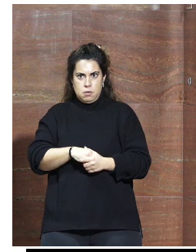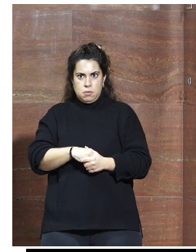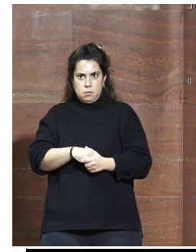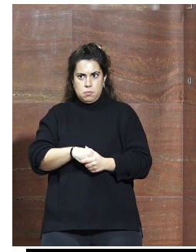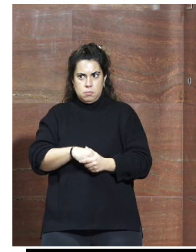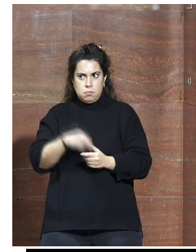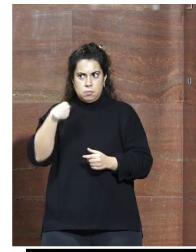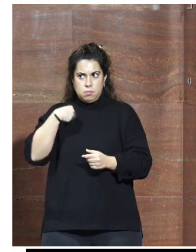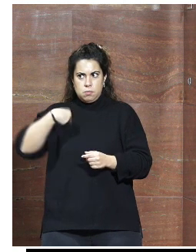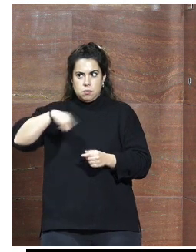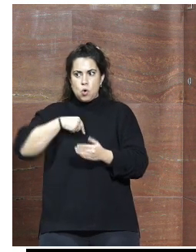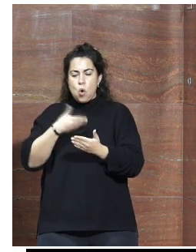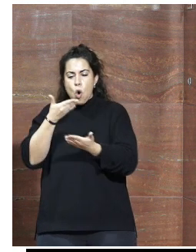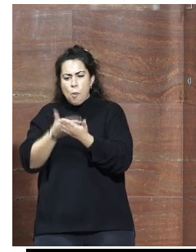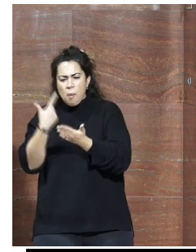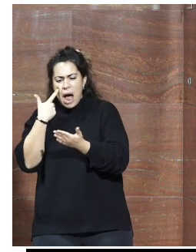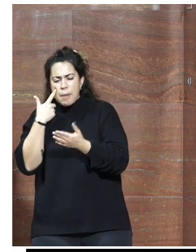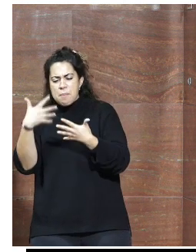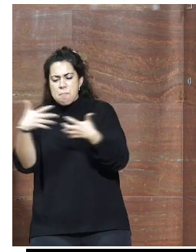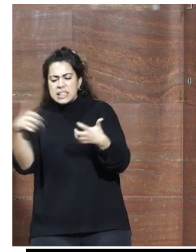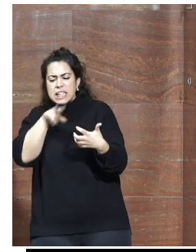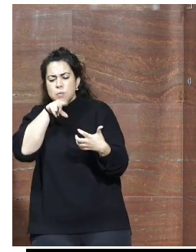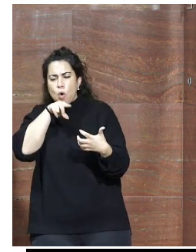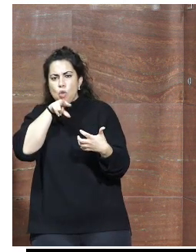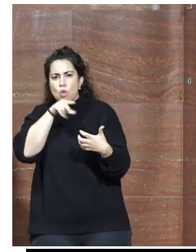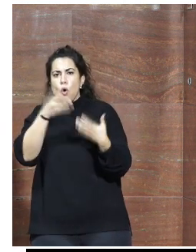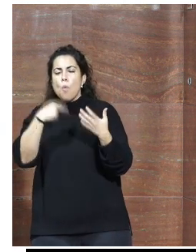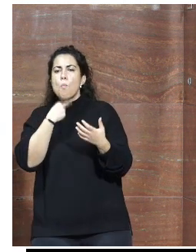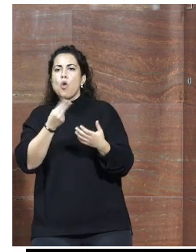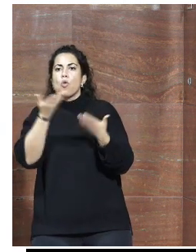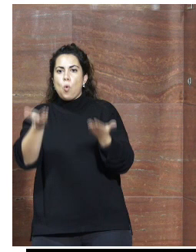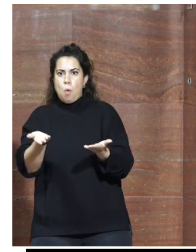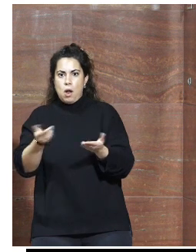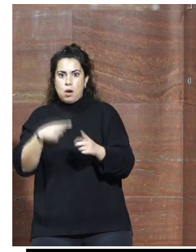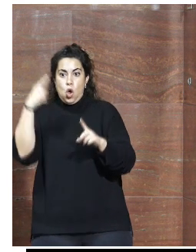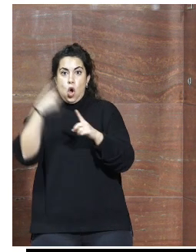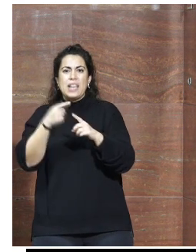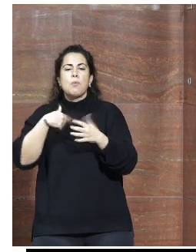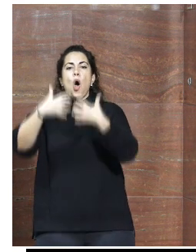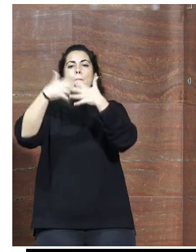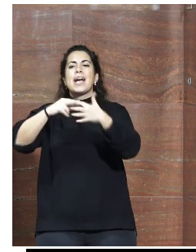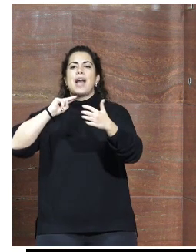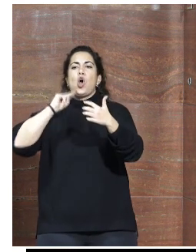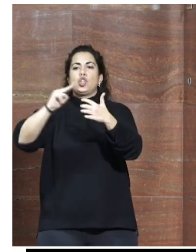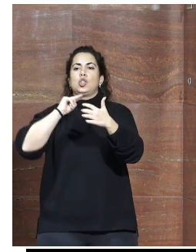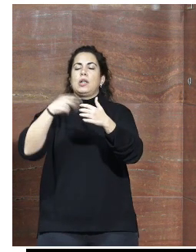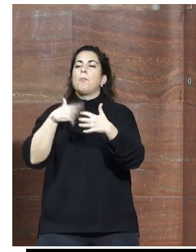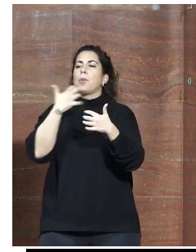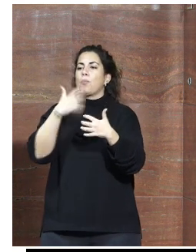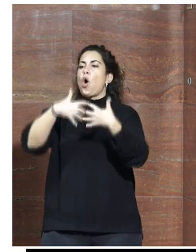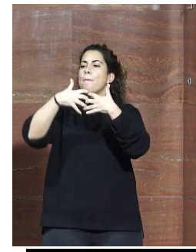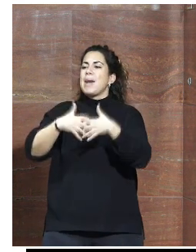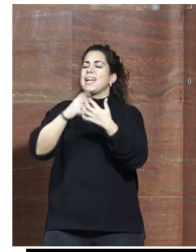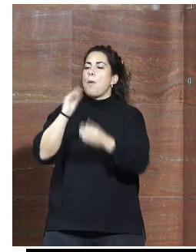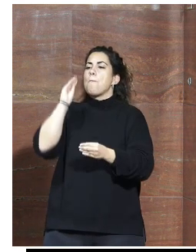estado controlando mucho cuáles son los mensajes de voz para poder irle contestando a la máquina. O sea, la máquina te va preguntando. Te pregunta